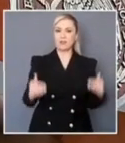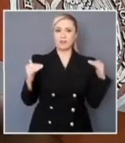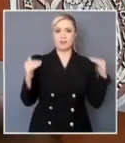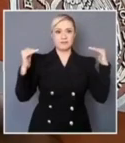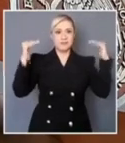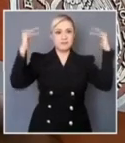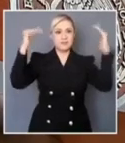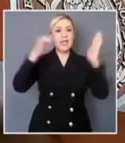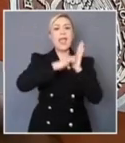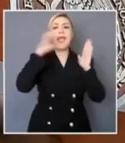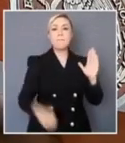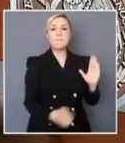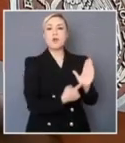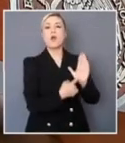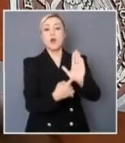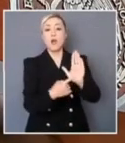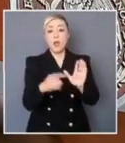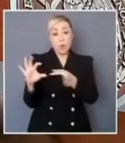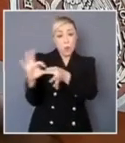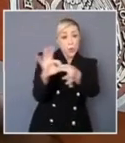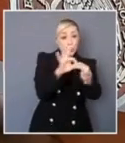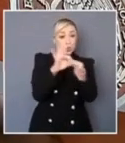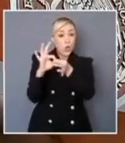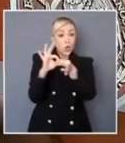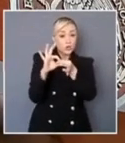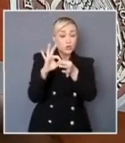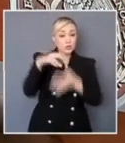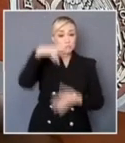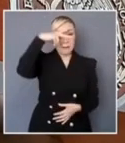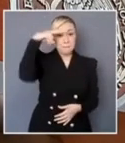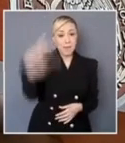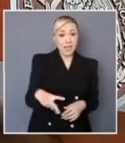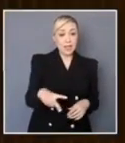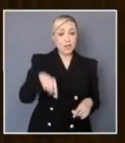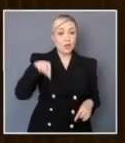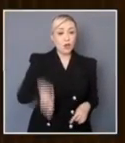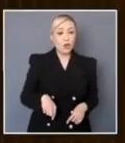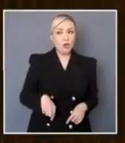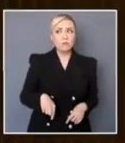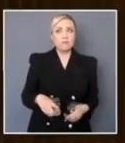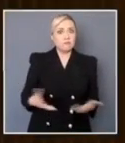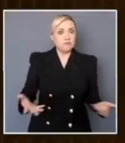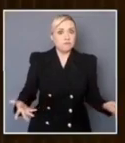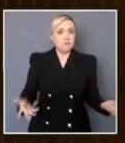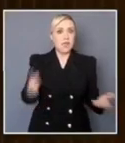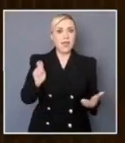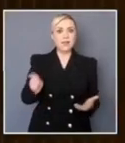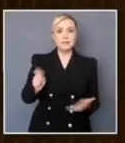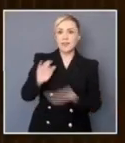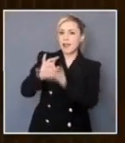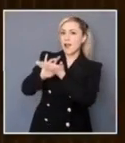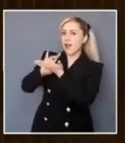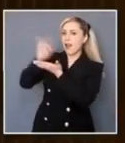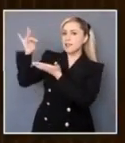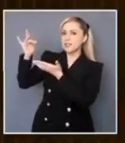la unidad nacional somos dignos herederos de nuestra historia.